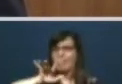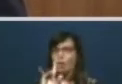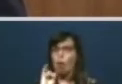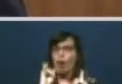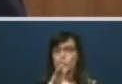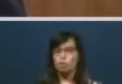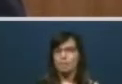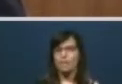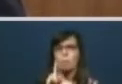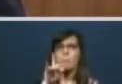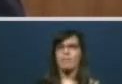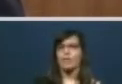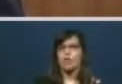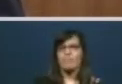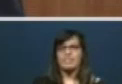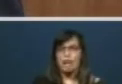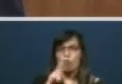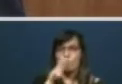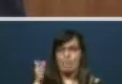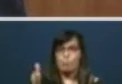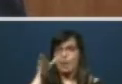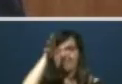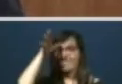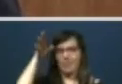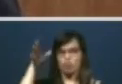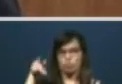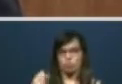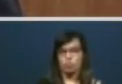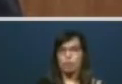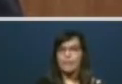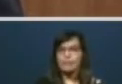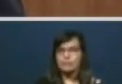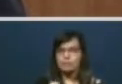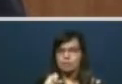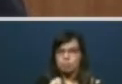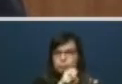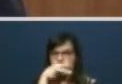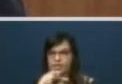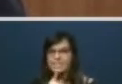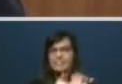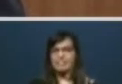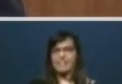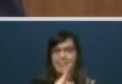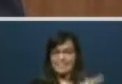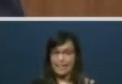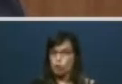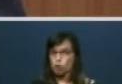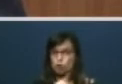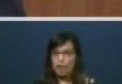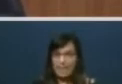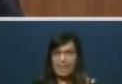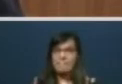necesidades de alimentación durante el verano una cifra que supone el 3 por ciento de los niños que asisten